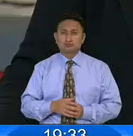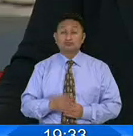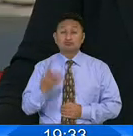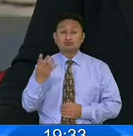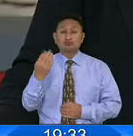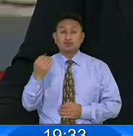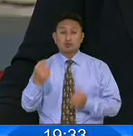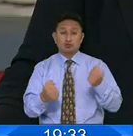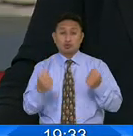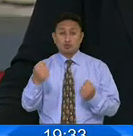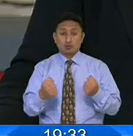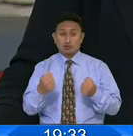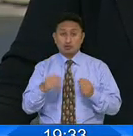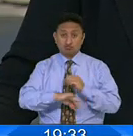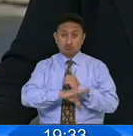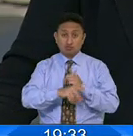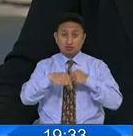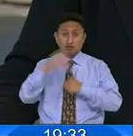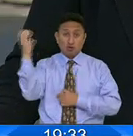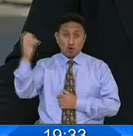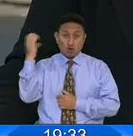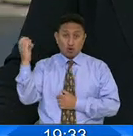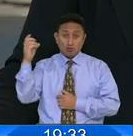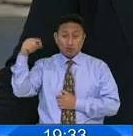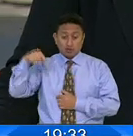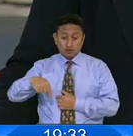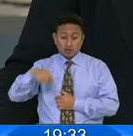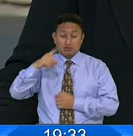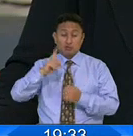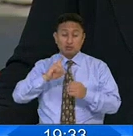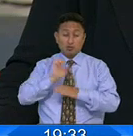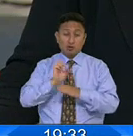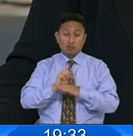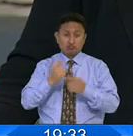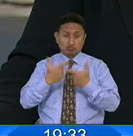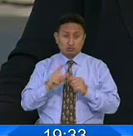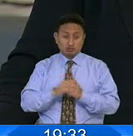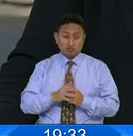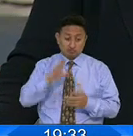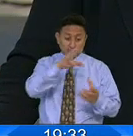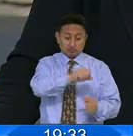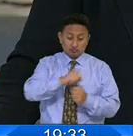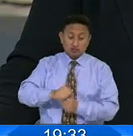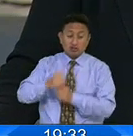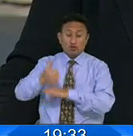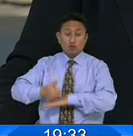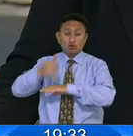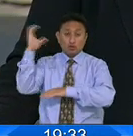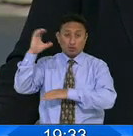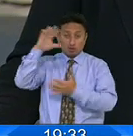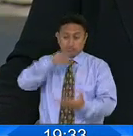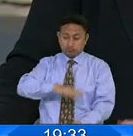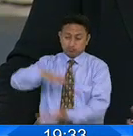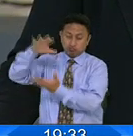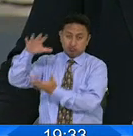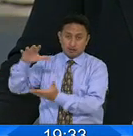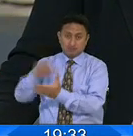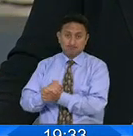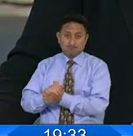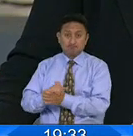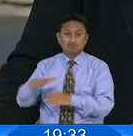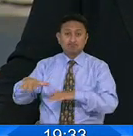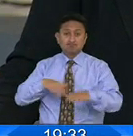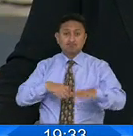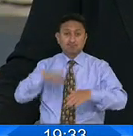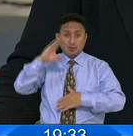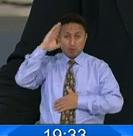14 vehículos que fueron robados en Colombia y que circulaban en Ecuador fueron devueltos a las autoridades del vecino país. El accionar